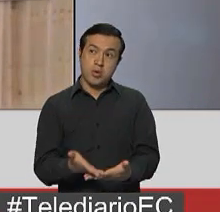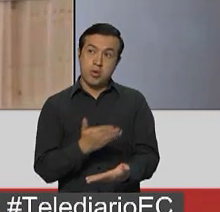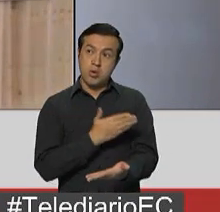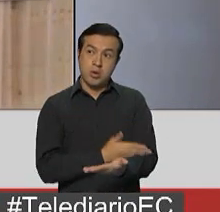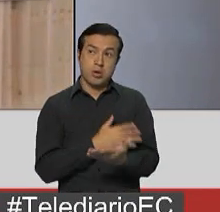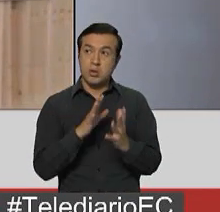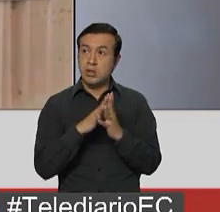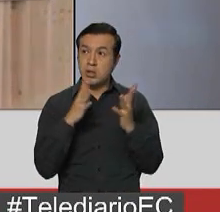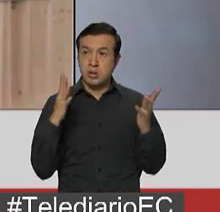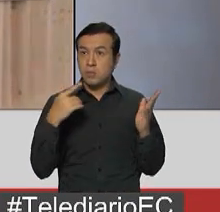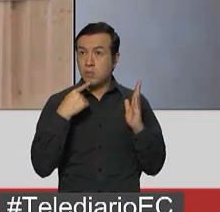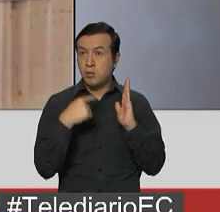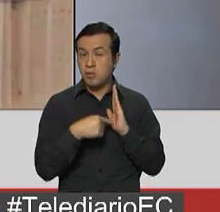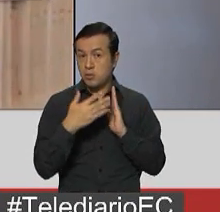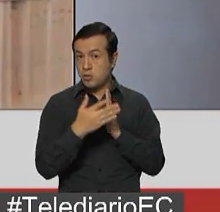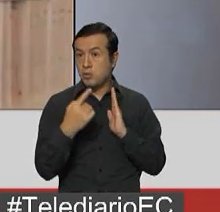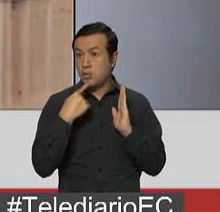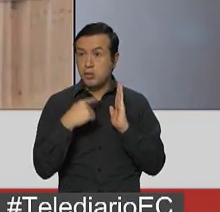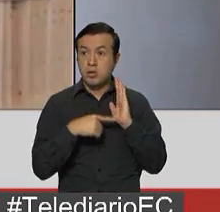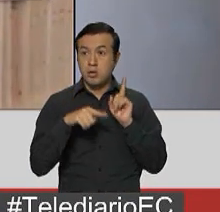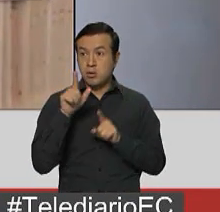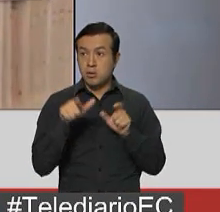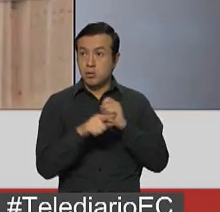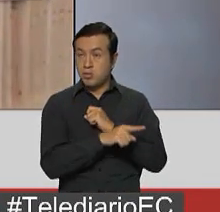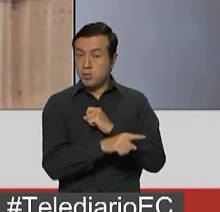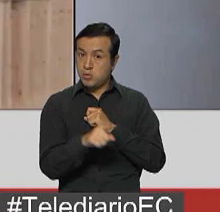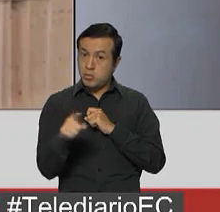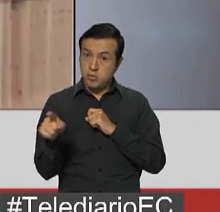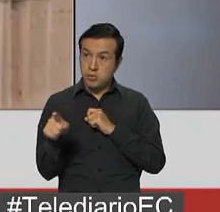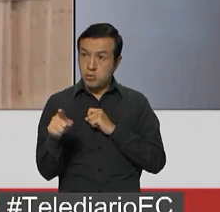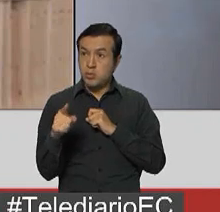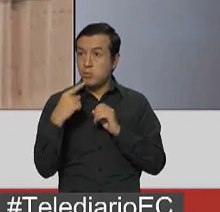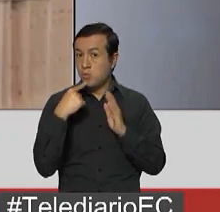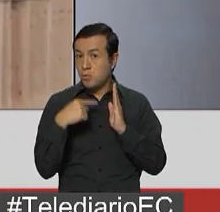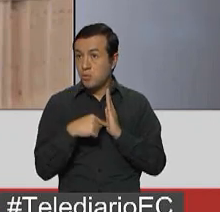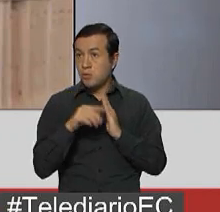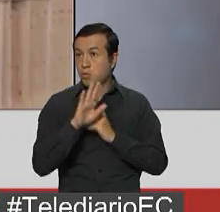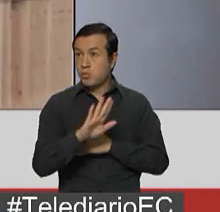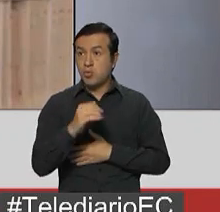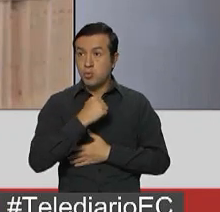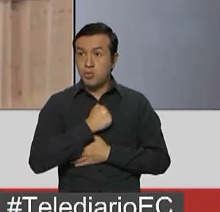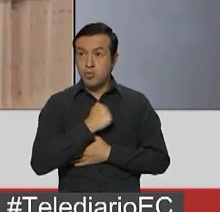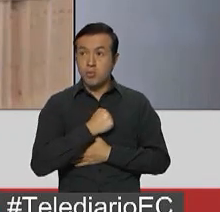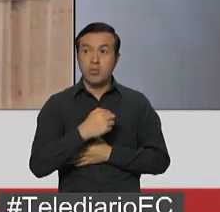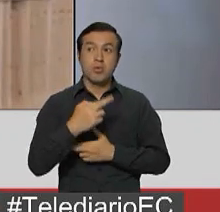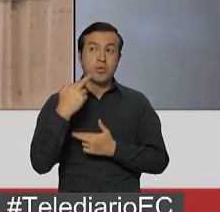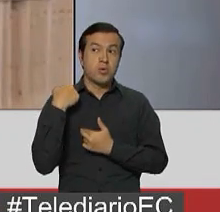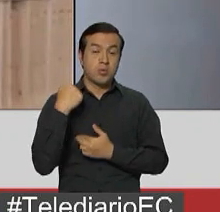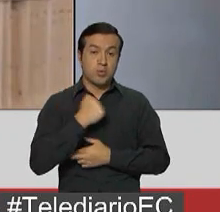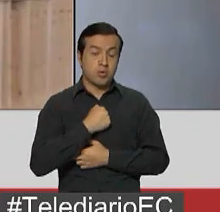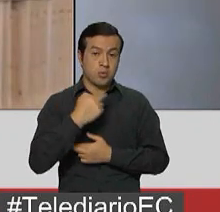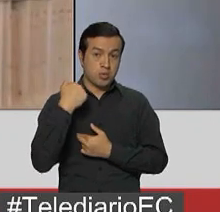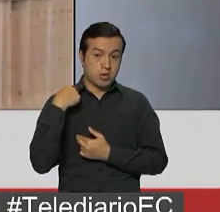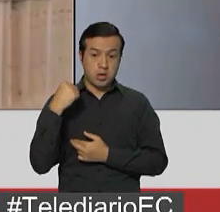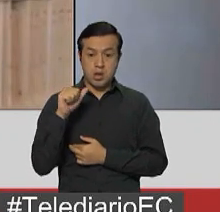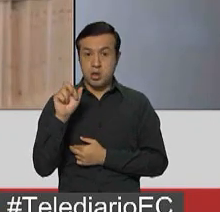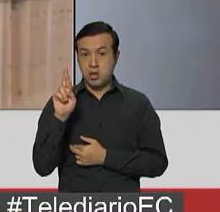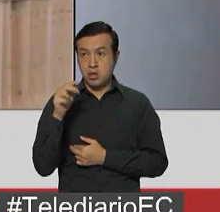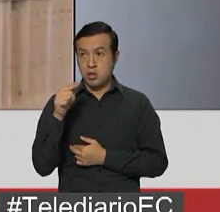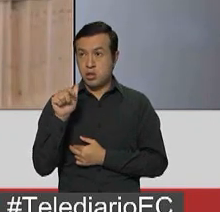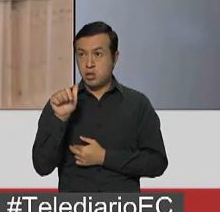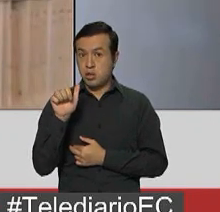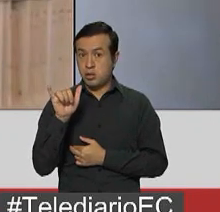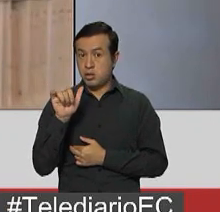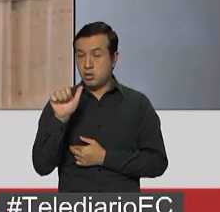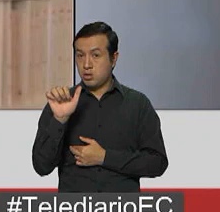un solo ejemplo muchos desafortunadamente nuestro propio corresponsal en argelia de reporteros sin